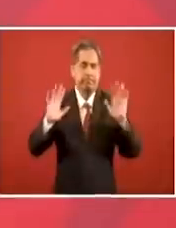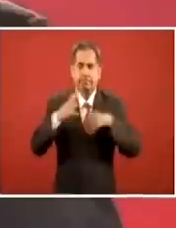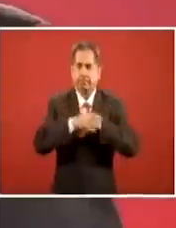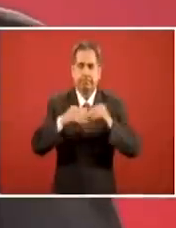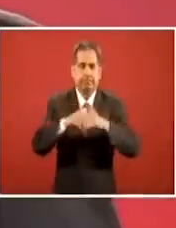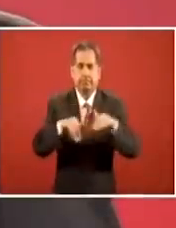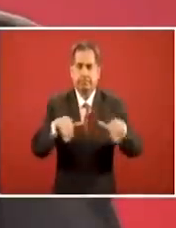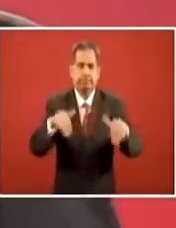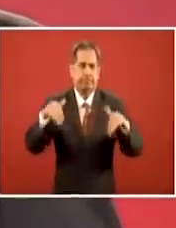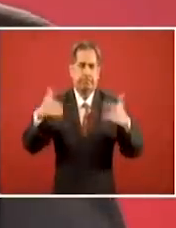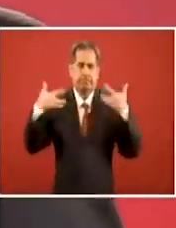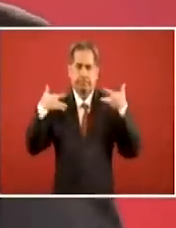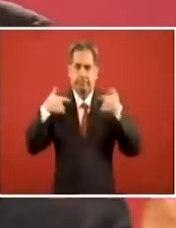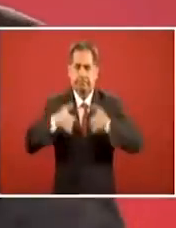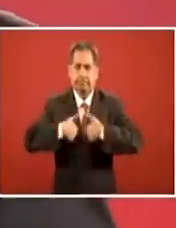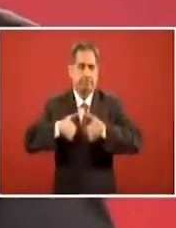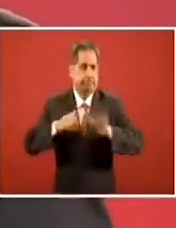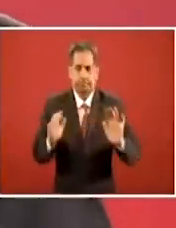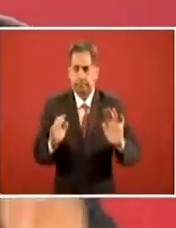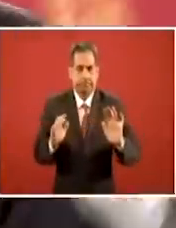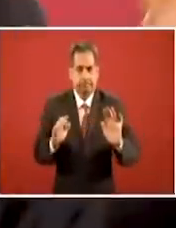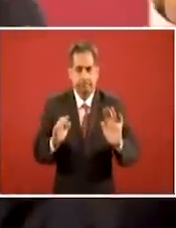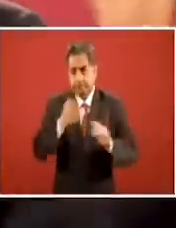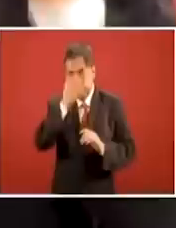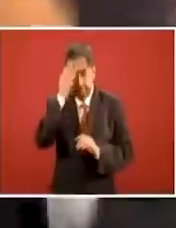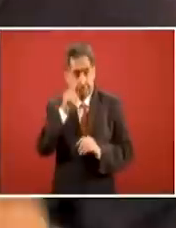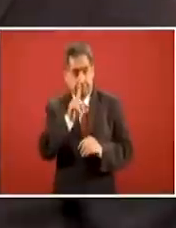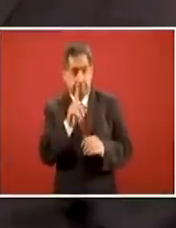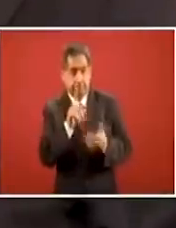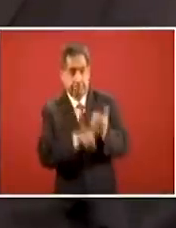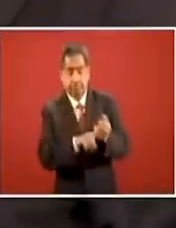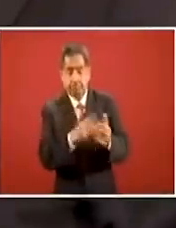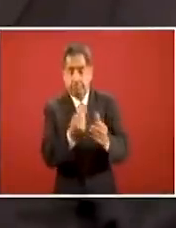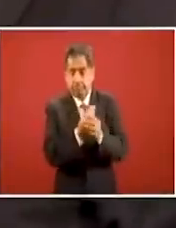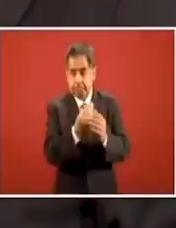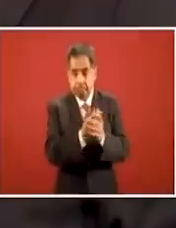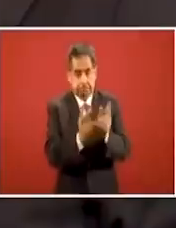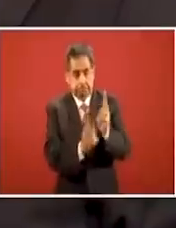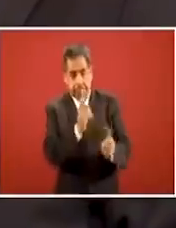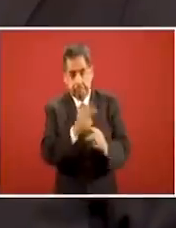el encuentro. No sé si se trató, eso lo tiene que plantear